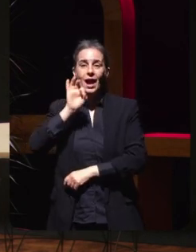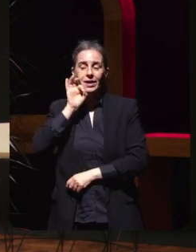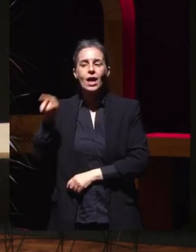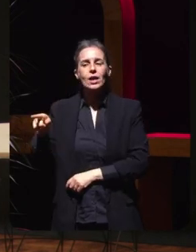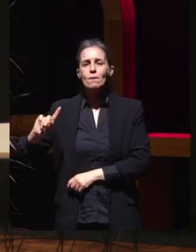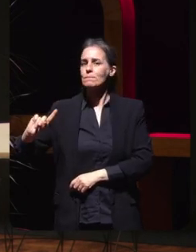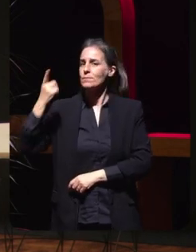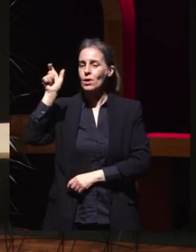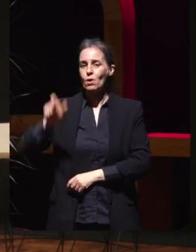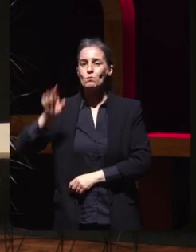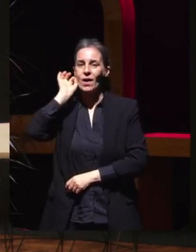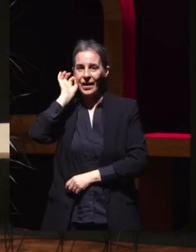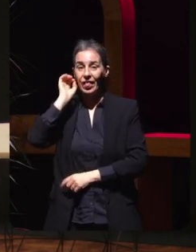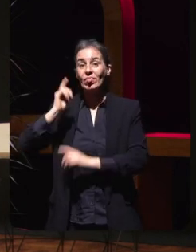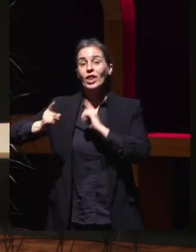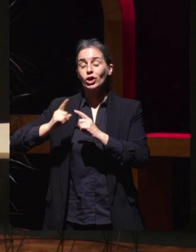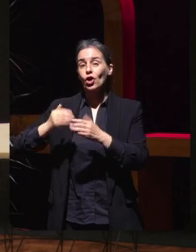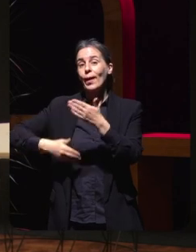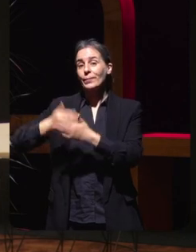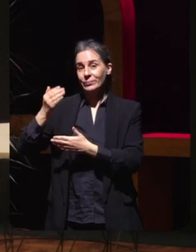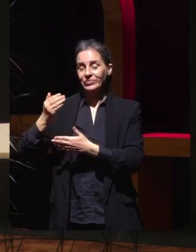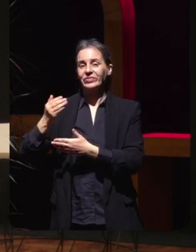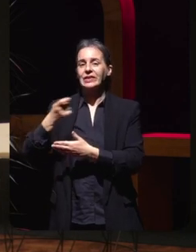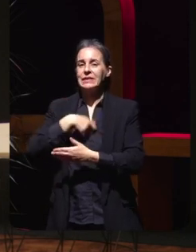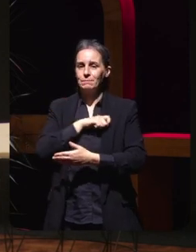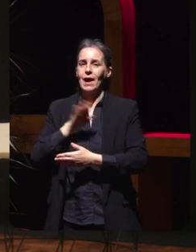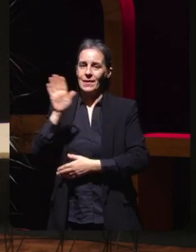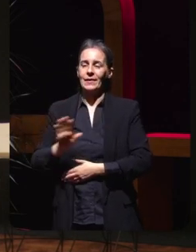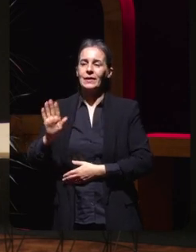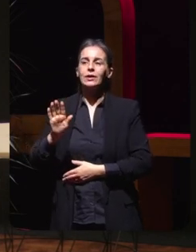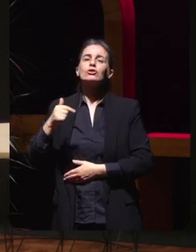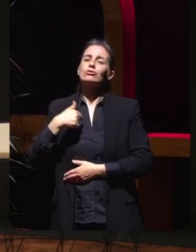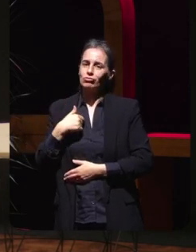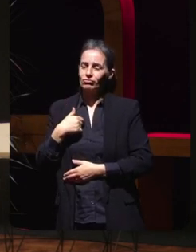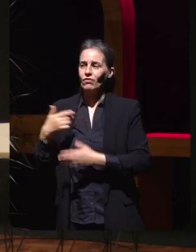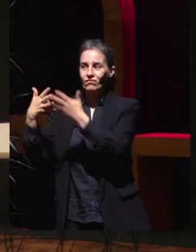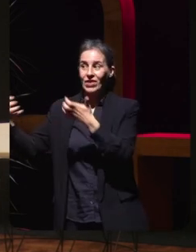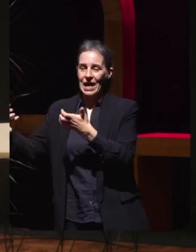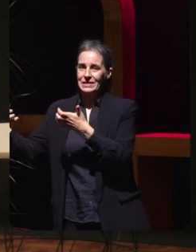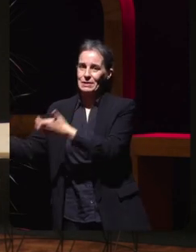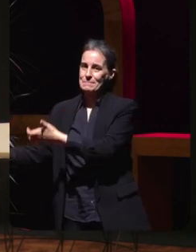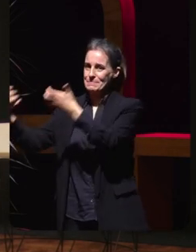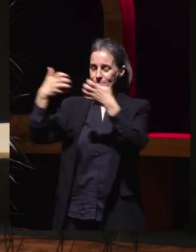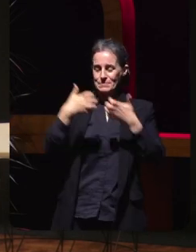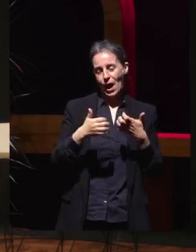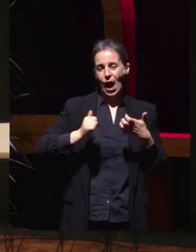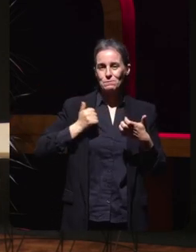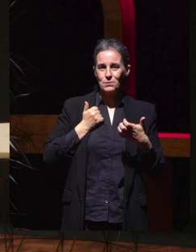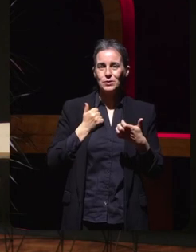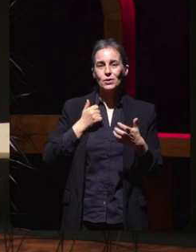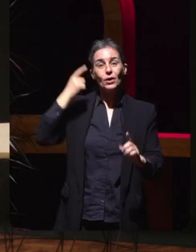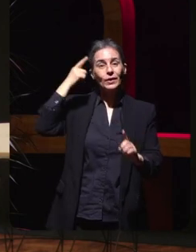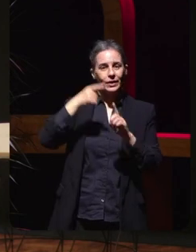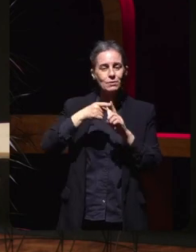dulce ornales de estado que Mariel Morales bueno él siempre la verdad de aquí Bueno colar un poco que no siempre aprovecho que al que era ocasión quiteño para